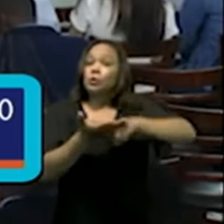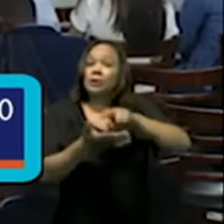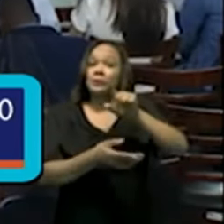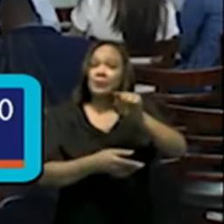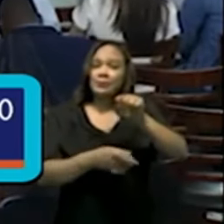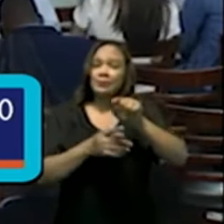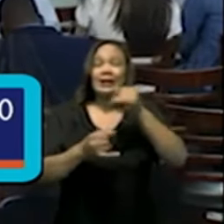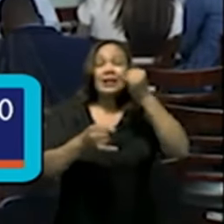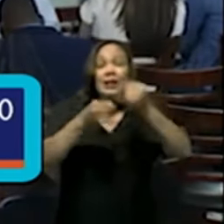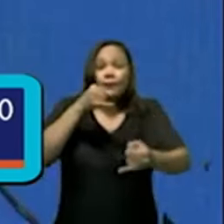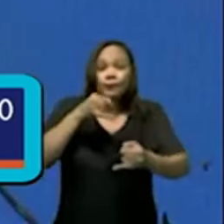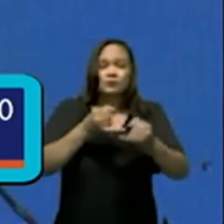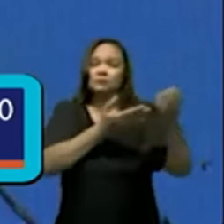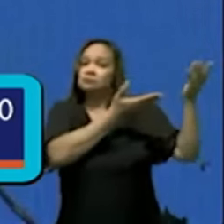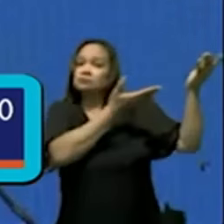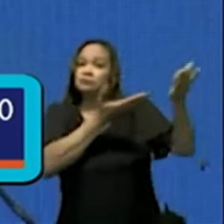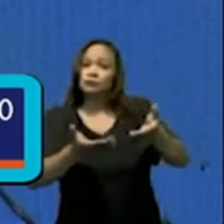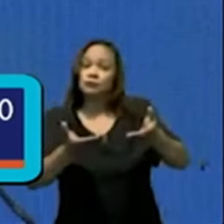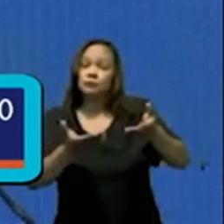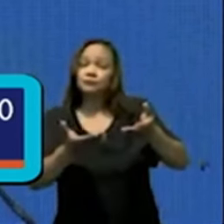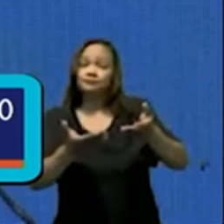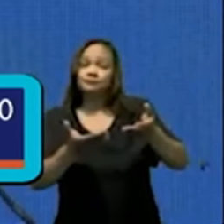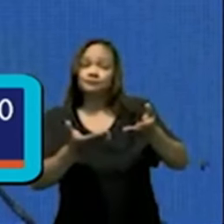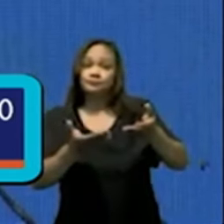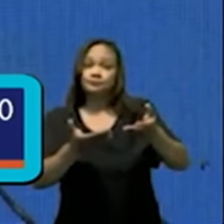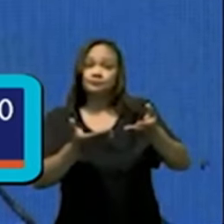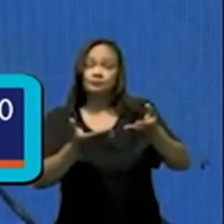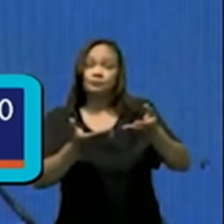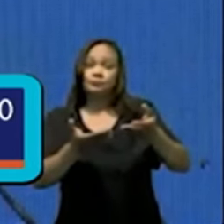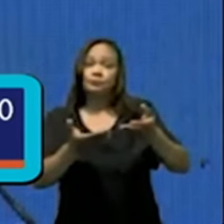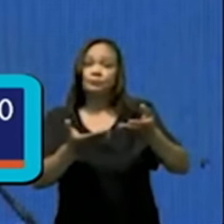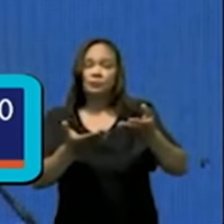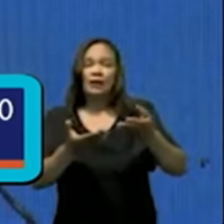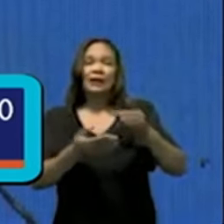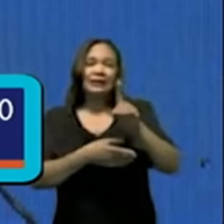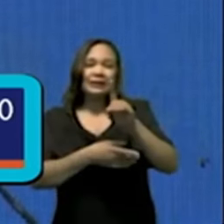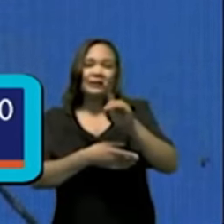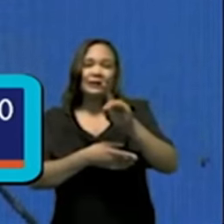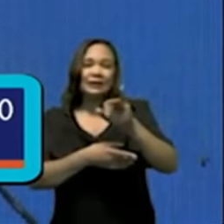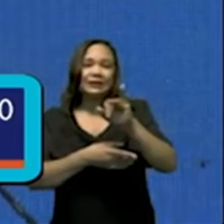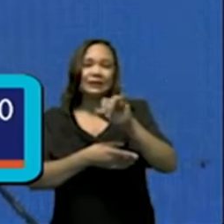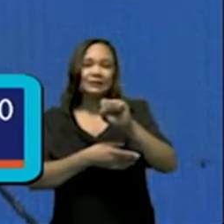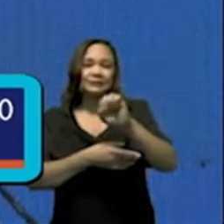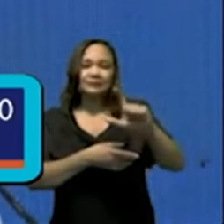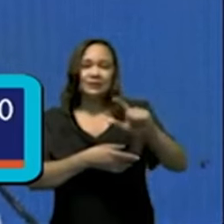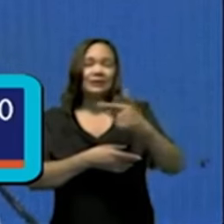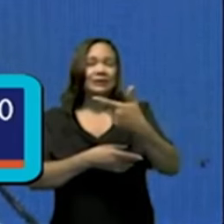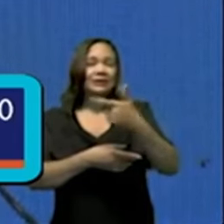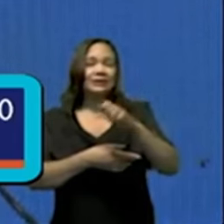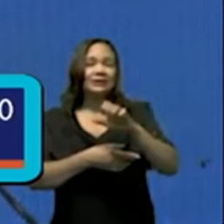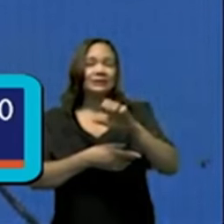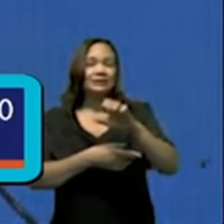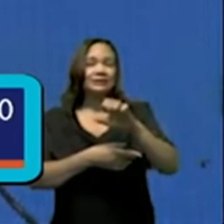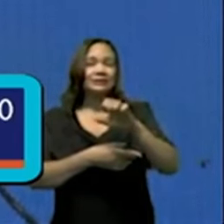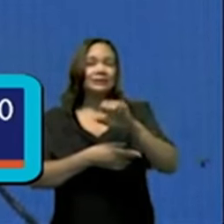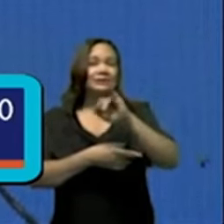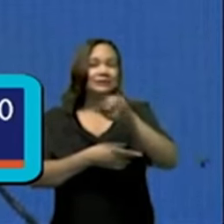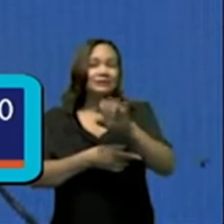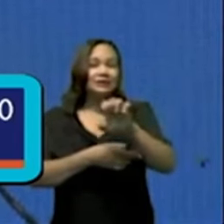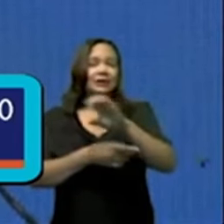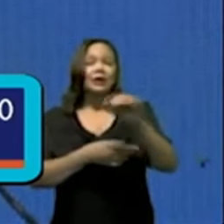la última importación que se hizo, que fue de productos blancos, que fue de diésel y de jet, fue